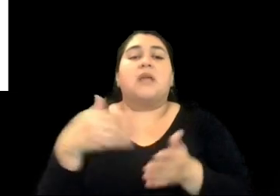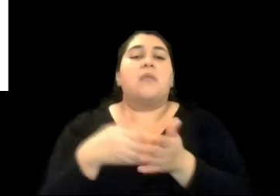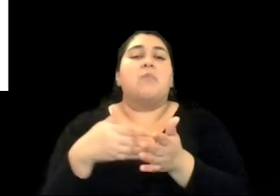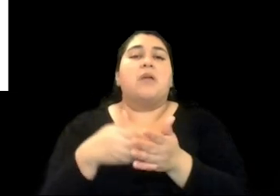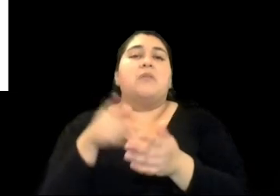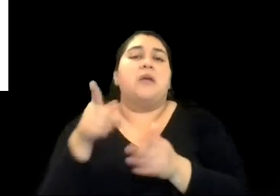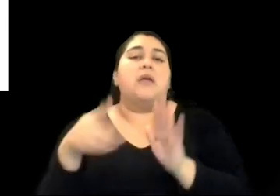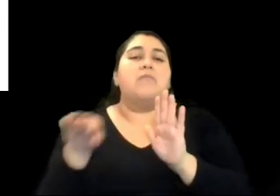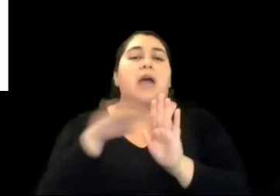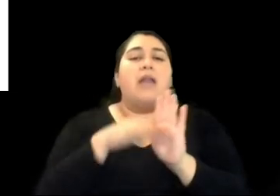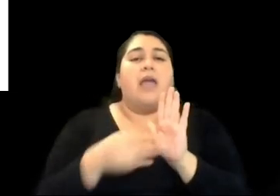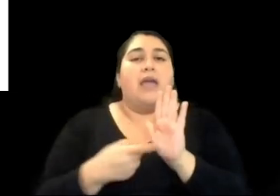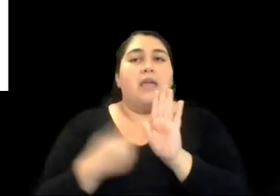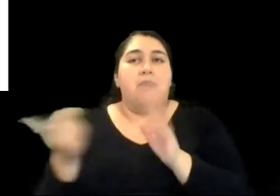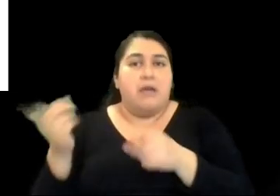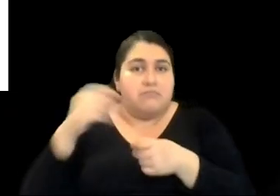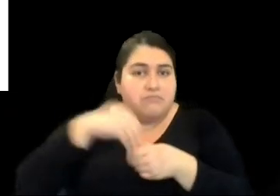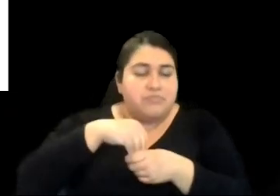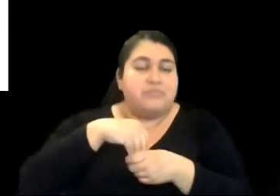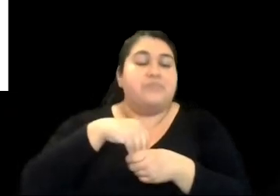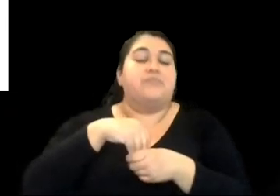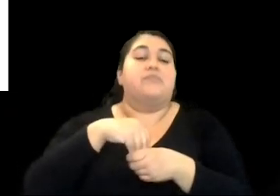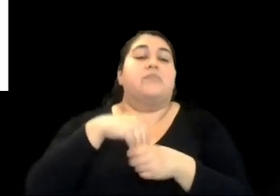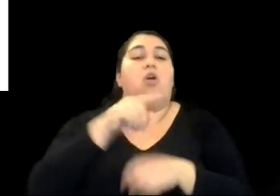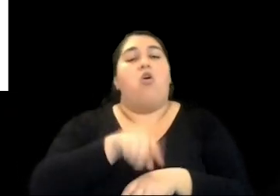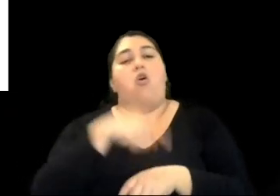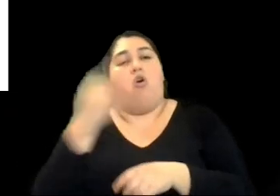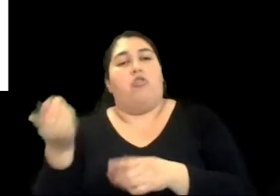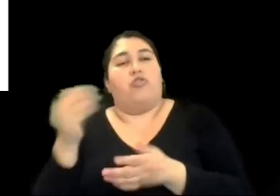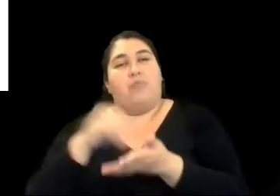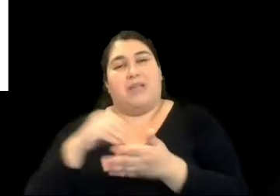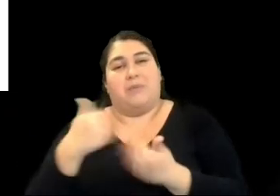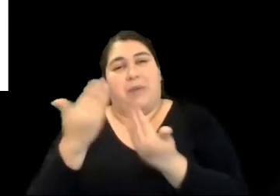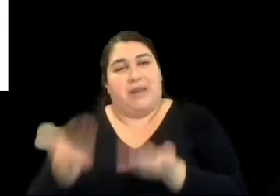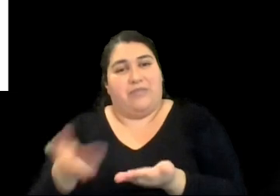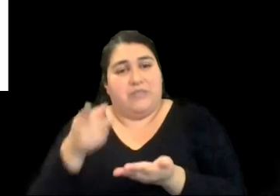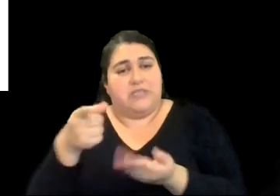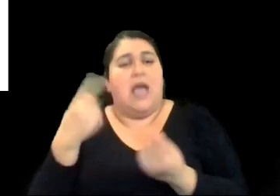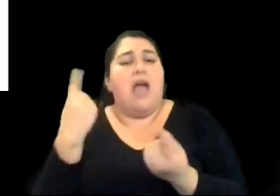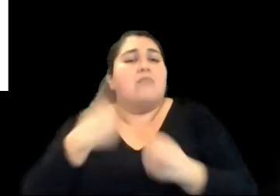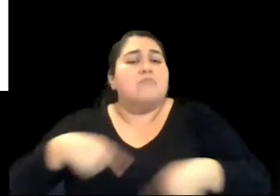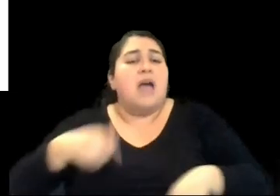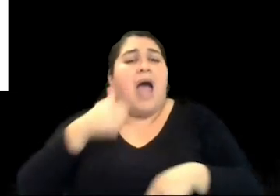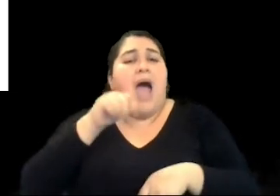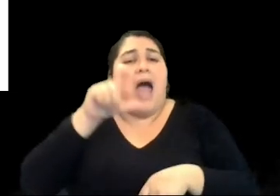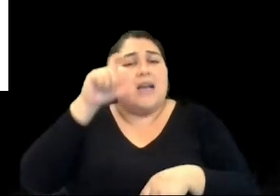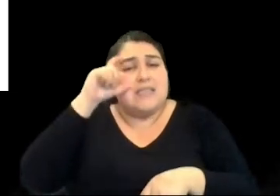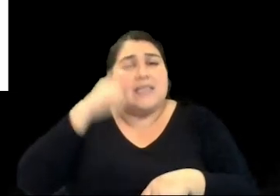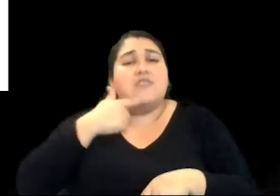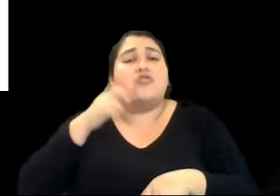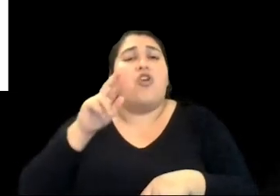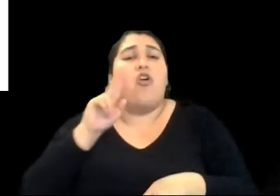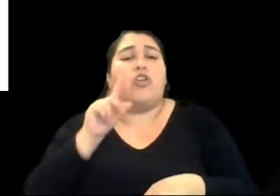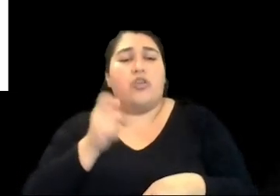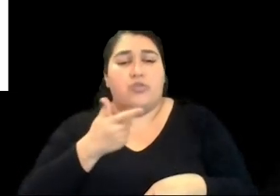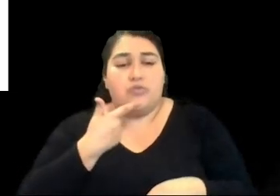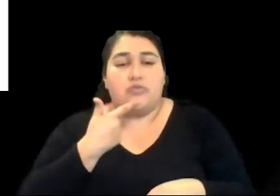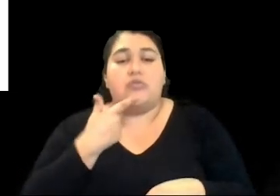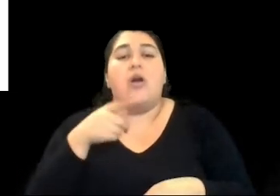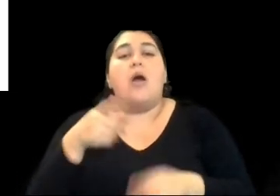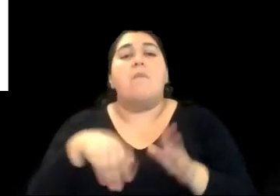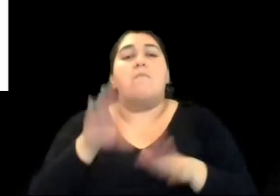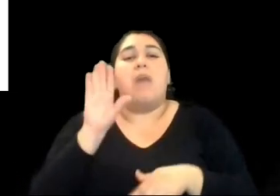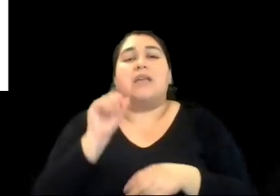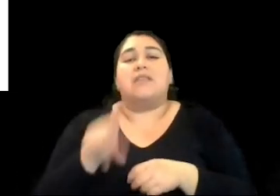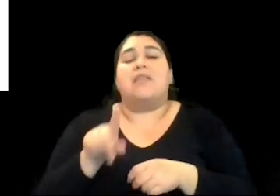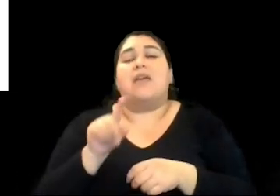régimen. Después hay otros también beneficios accesorios que están vinculados con lo que es la materia de la seguridad